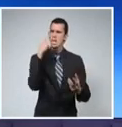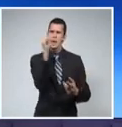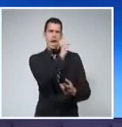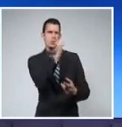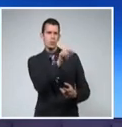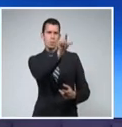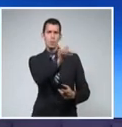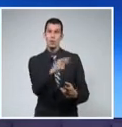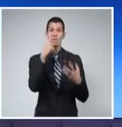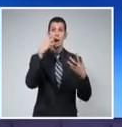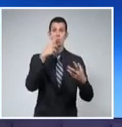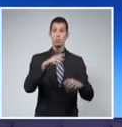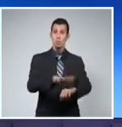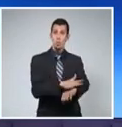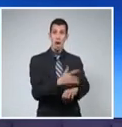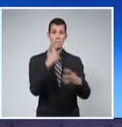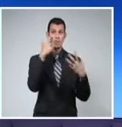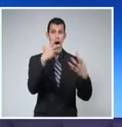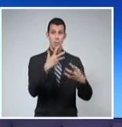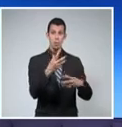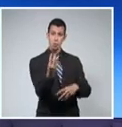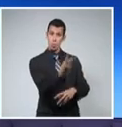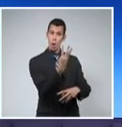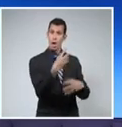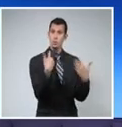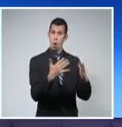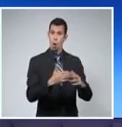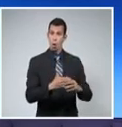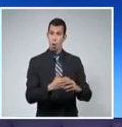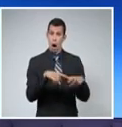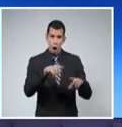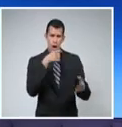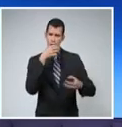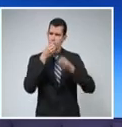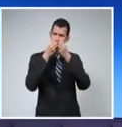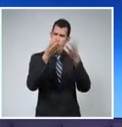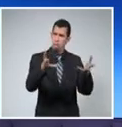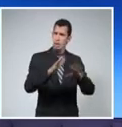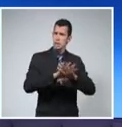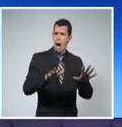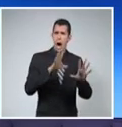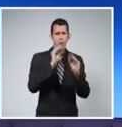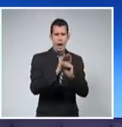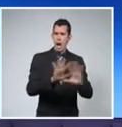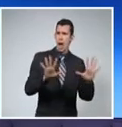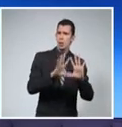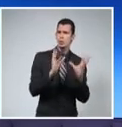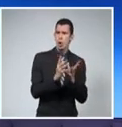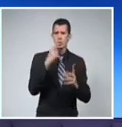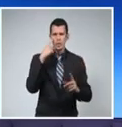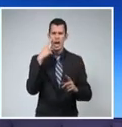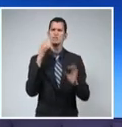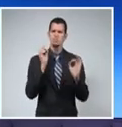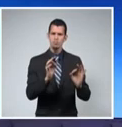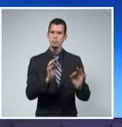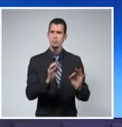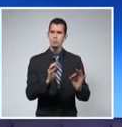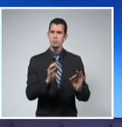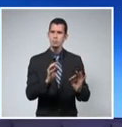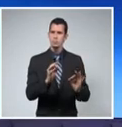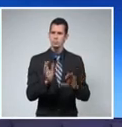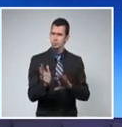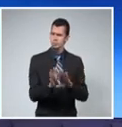esto. Ustedes recuerdan que les he hablado en otros momentos de los manuales de la guerra no convencional. Estos manuales vienen, escuchen,